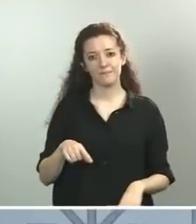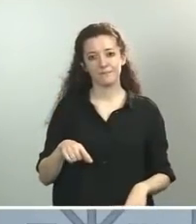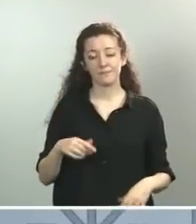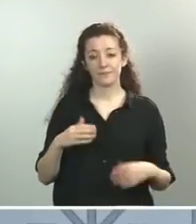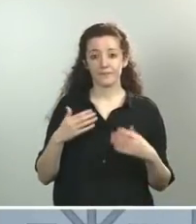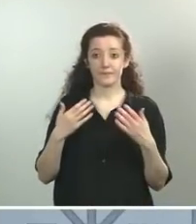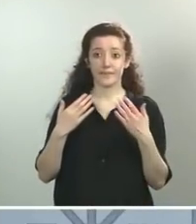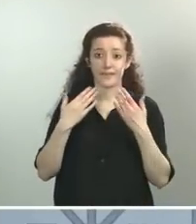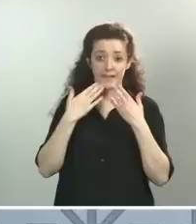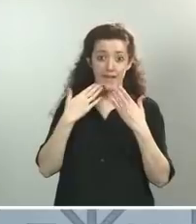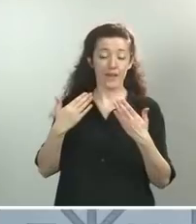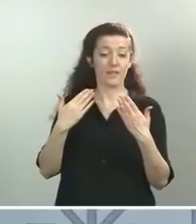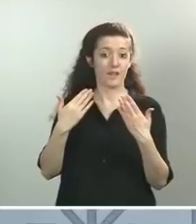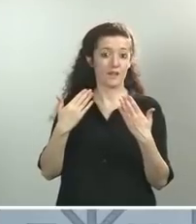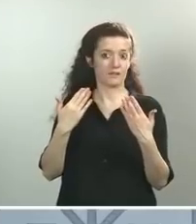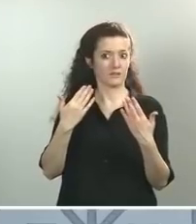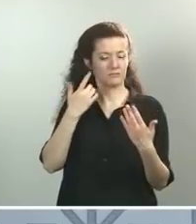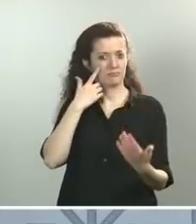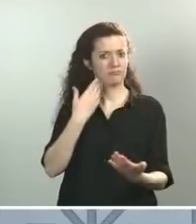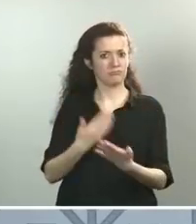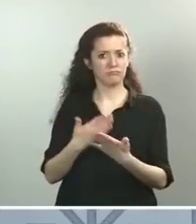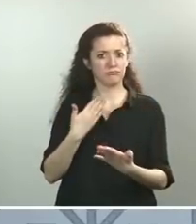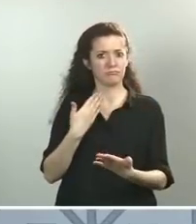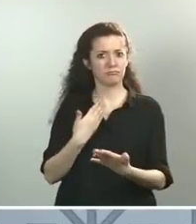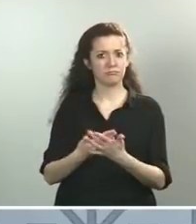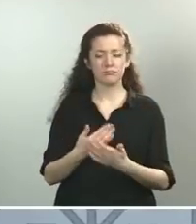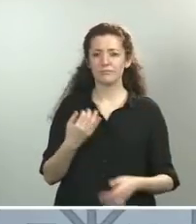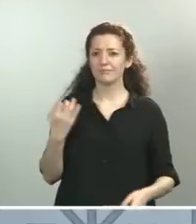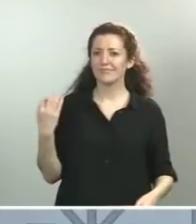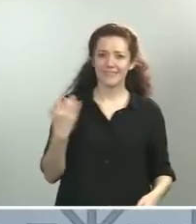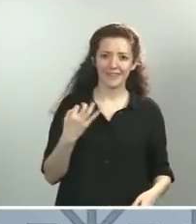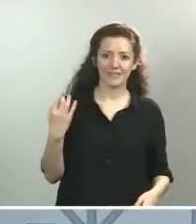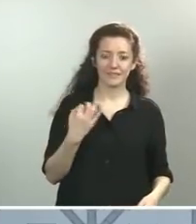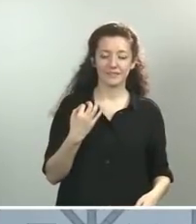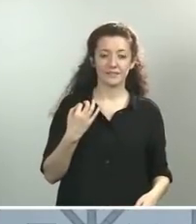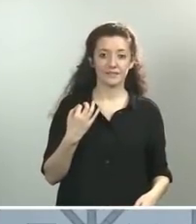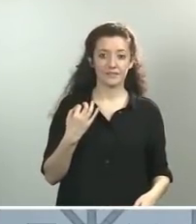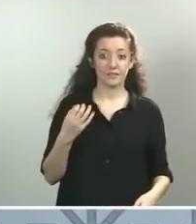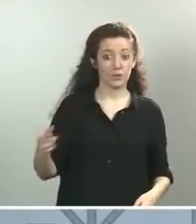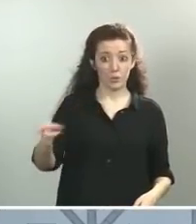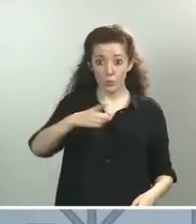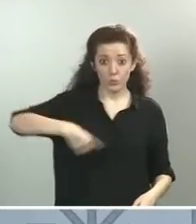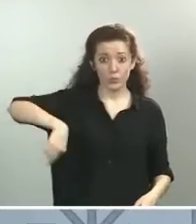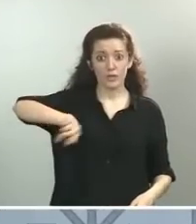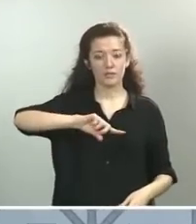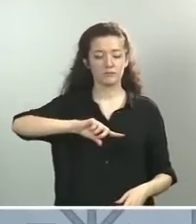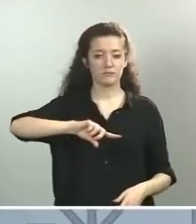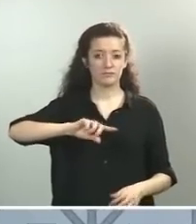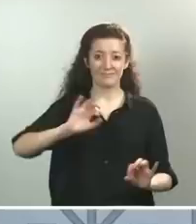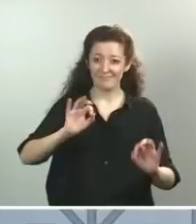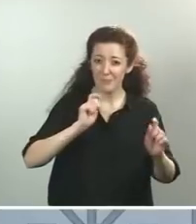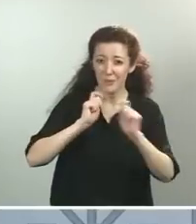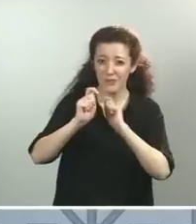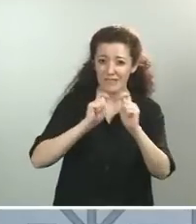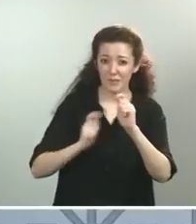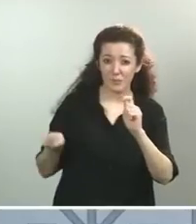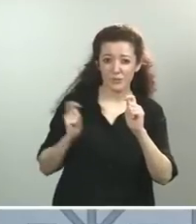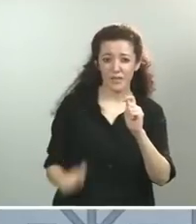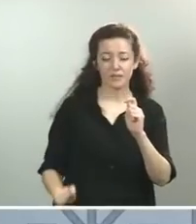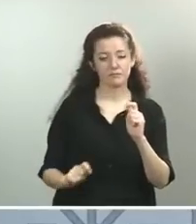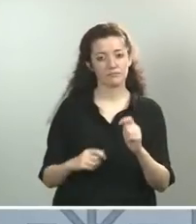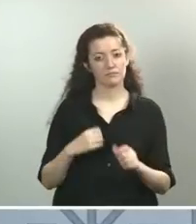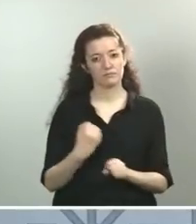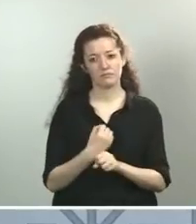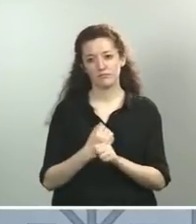o trabalho que están facendo vos, os periodistas profesionales. que é un trabalho